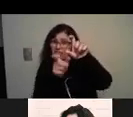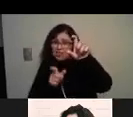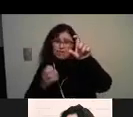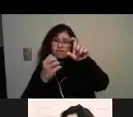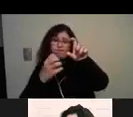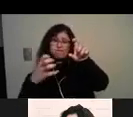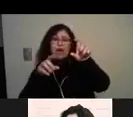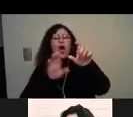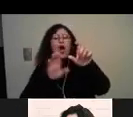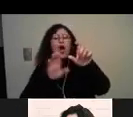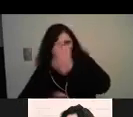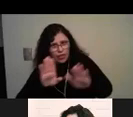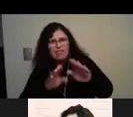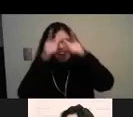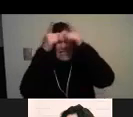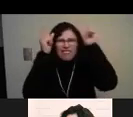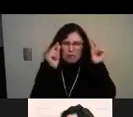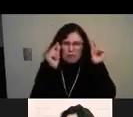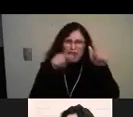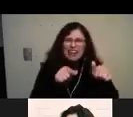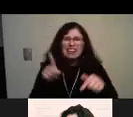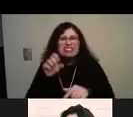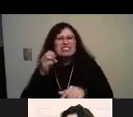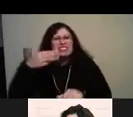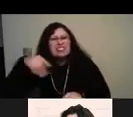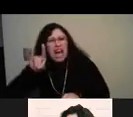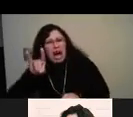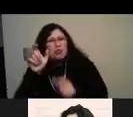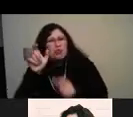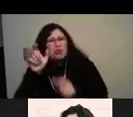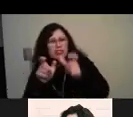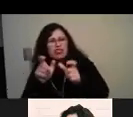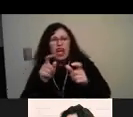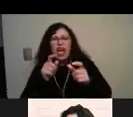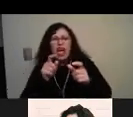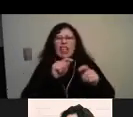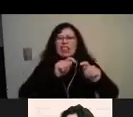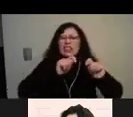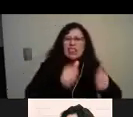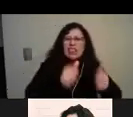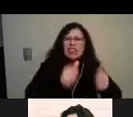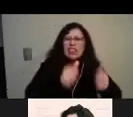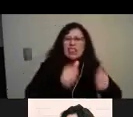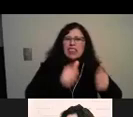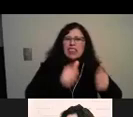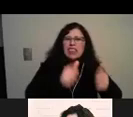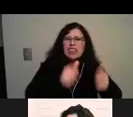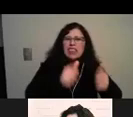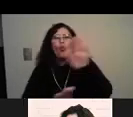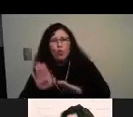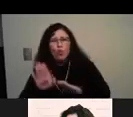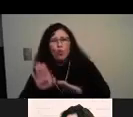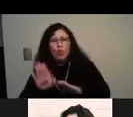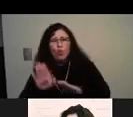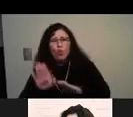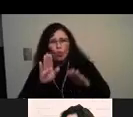a enfermeros, personas del SAMU, técnicos en enfermería, ya, que constantemente y a diario deben